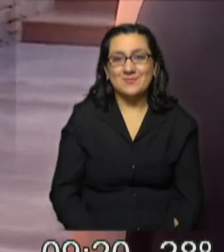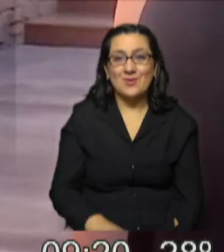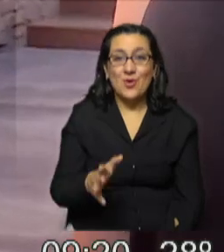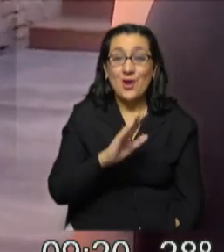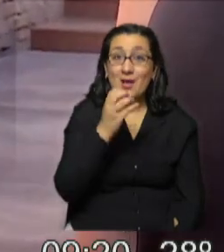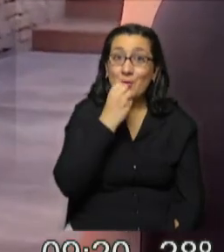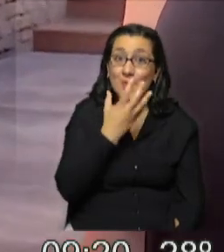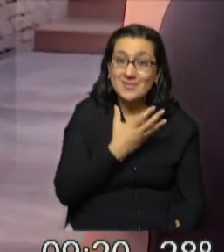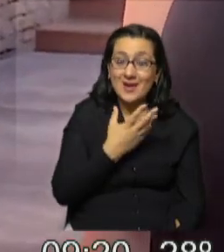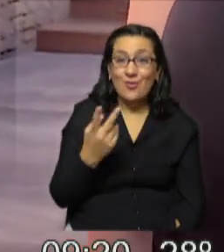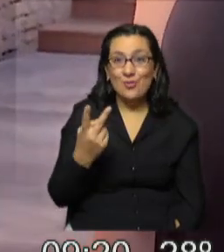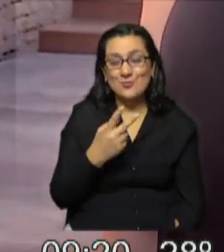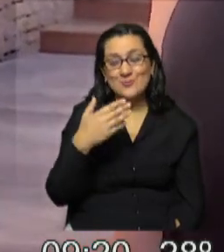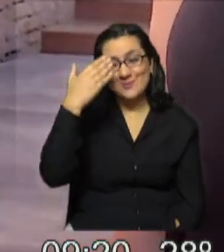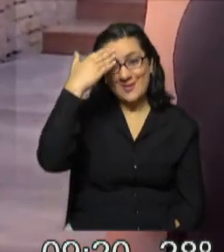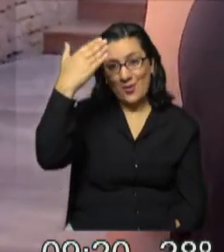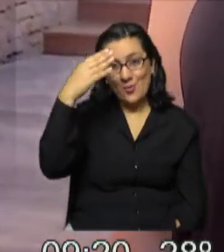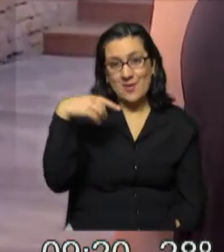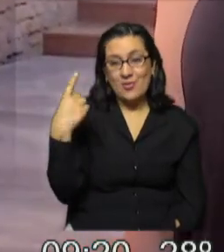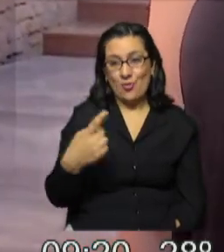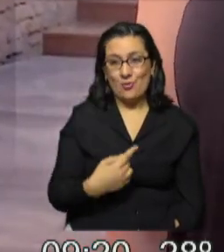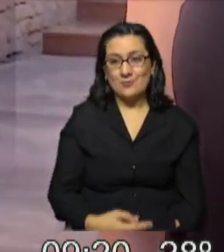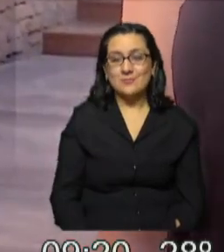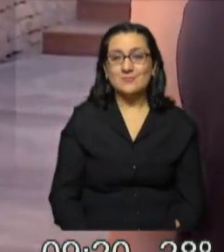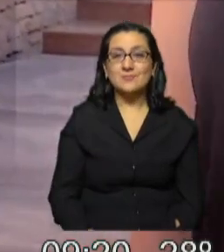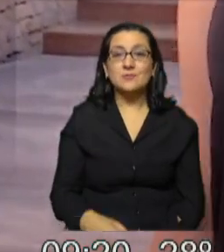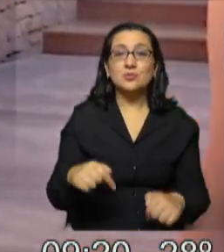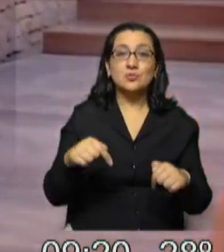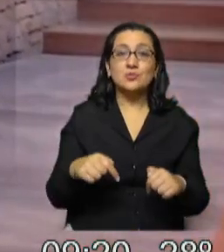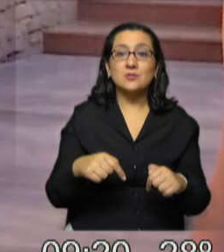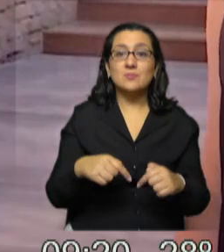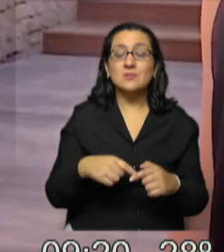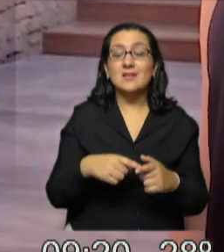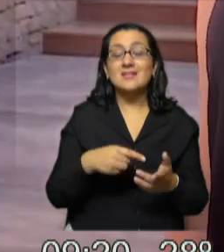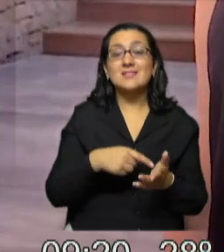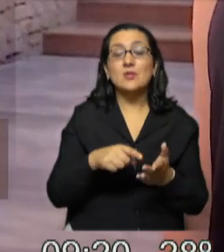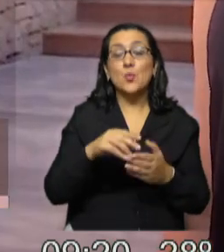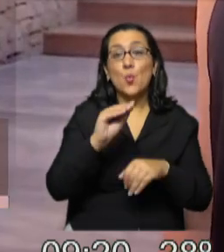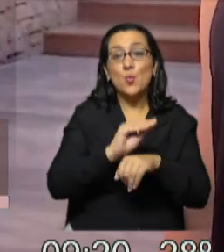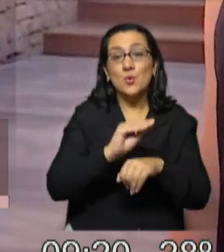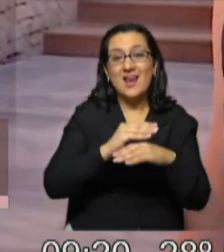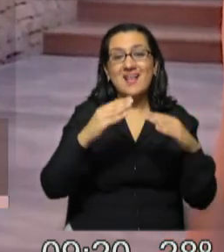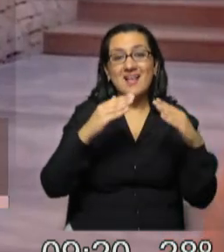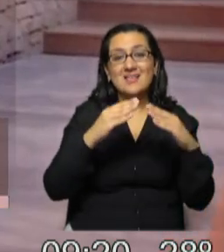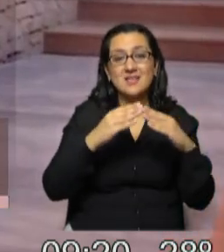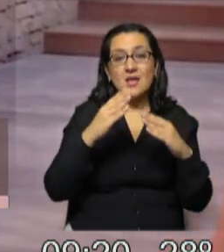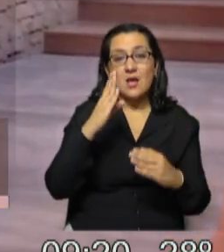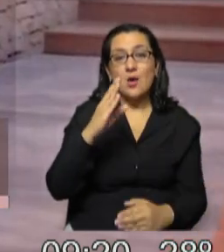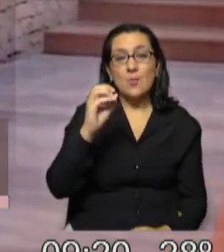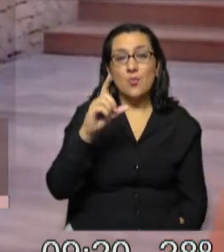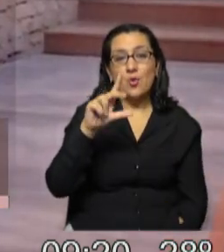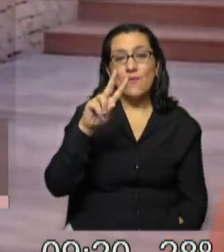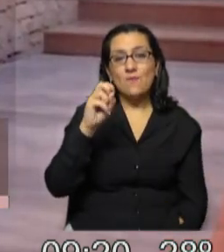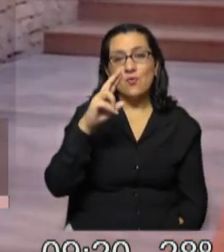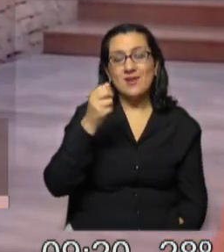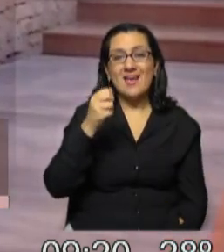¿Cómo andás, Luca? Tania, el saludo para todos por ahí. Como bien decías, estamos en el Centro Cultural Casa de la Pólvora, aquí en el Cerro